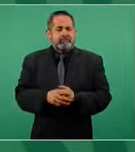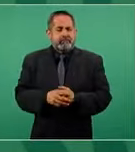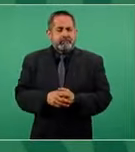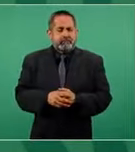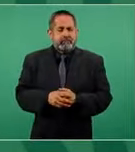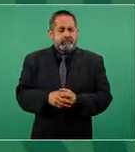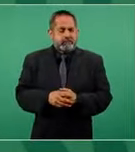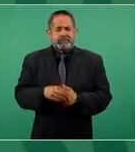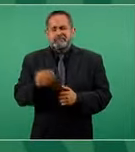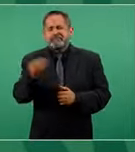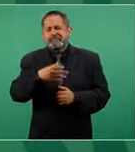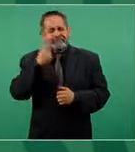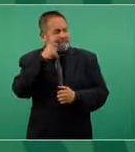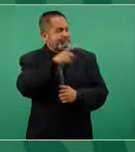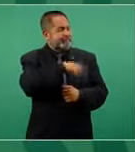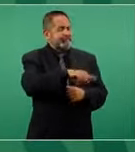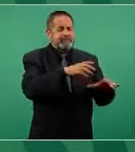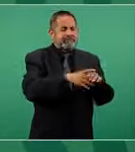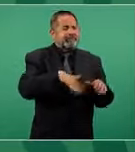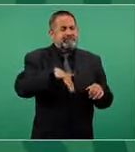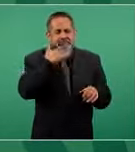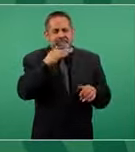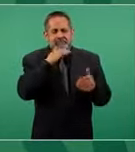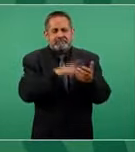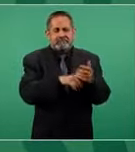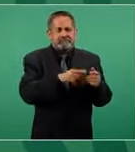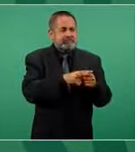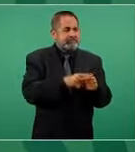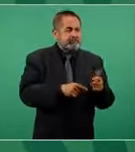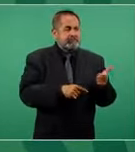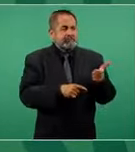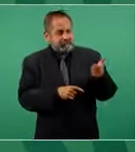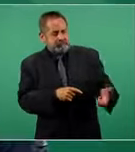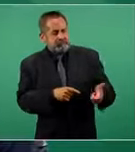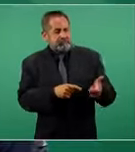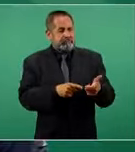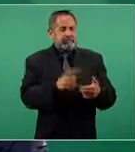los conservadores y corruptos paguen bots